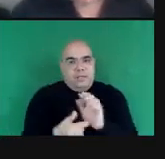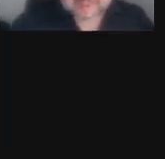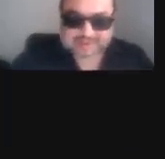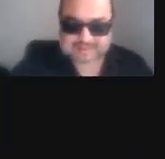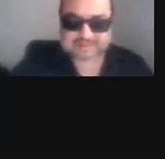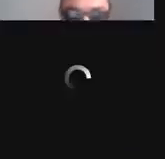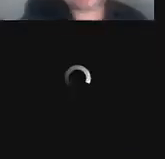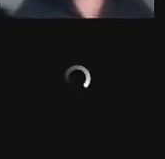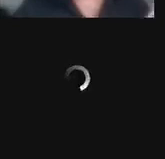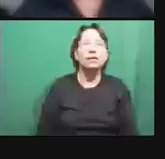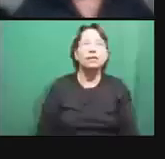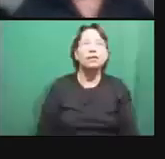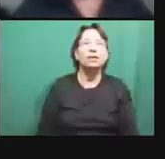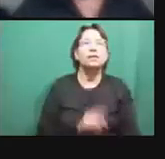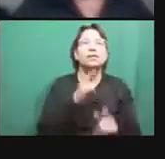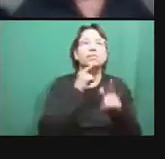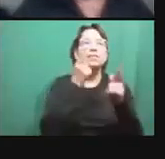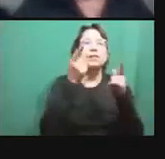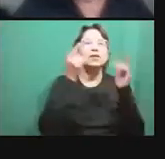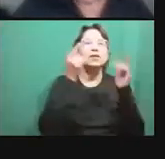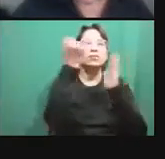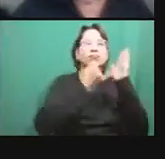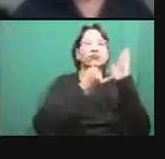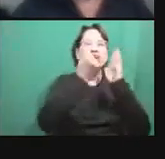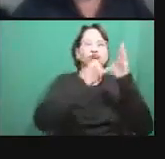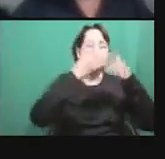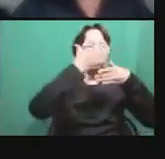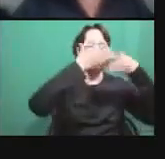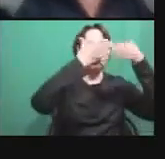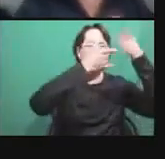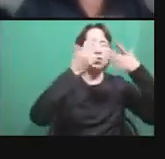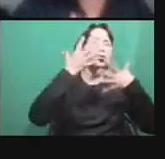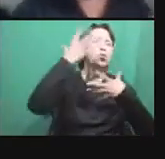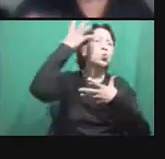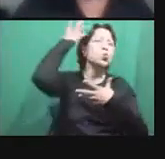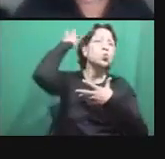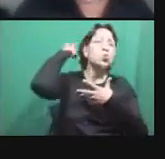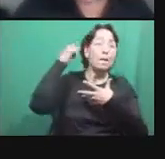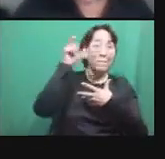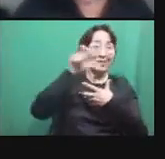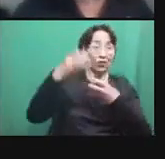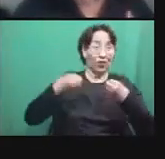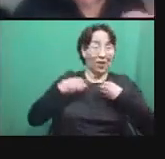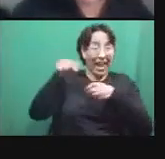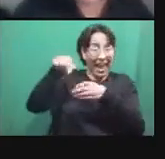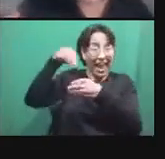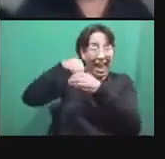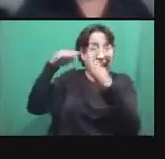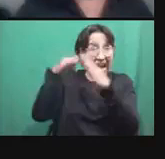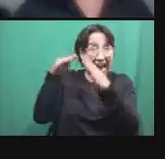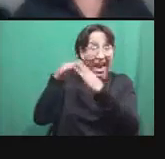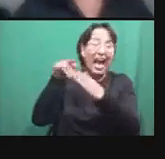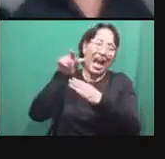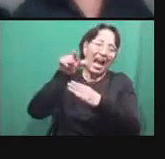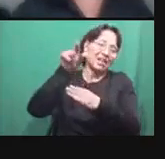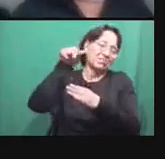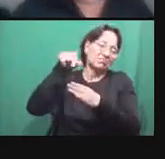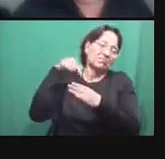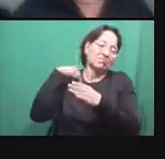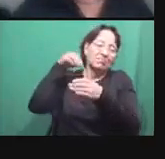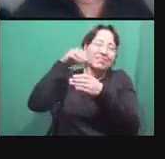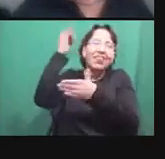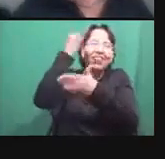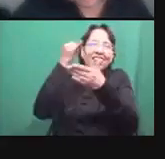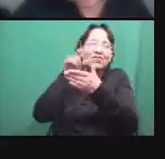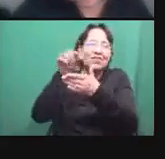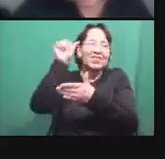sobre la pared a estos personajes que antes allí habitaron y a los referentes de orden político y digamos